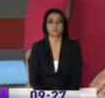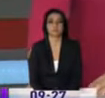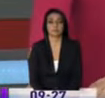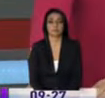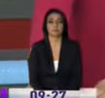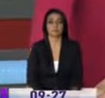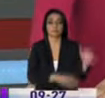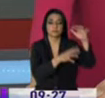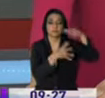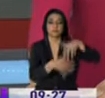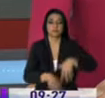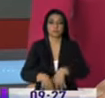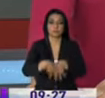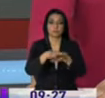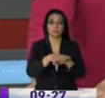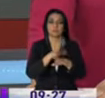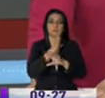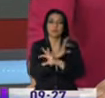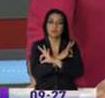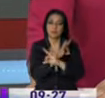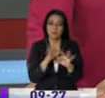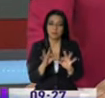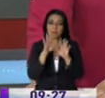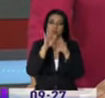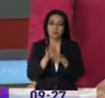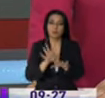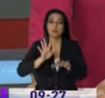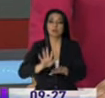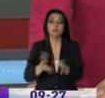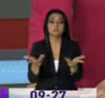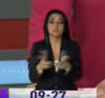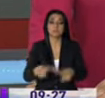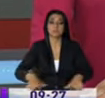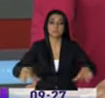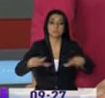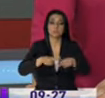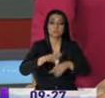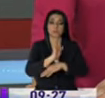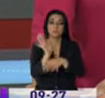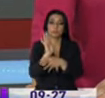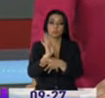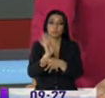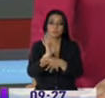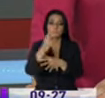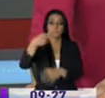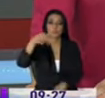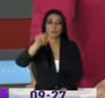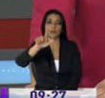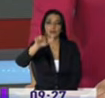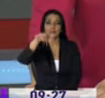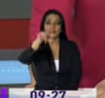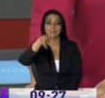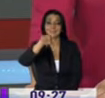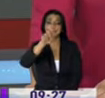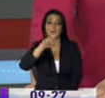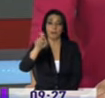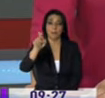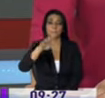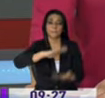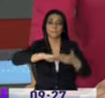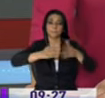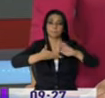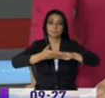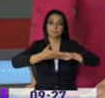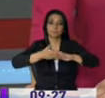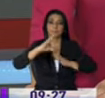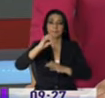Una cascada de sanación y de rituales es lo que encontramos en esta ocasión en Morona, Santiago, Gualaquiza, específicamente en la